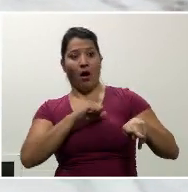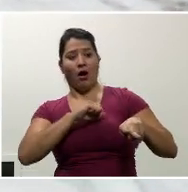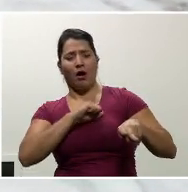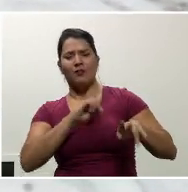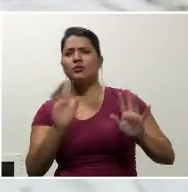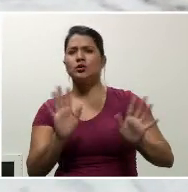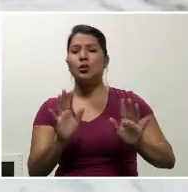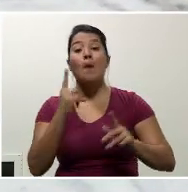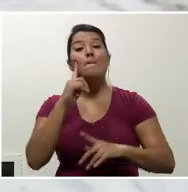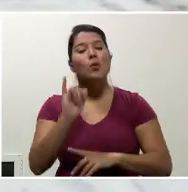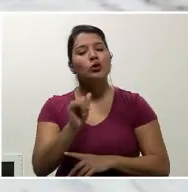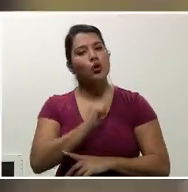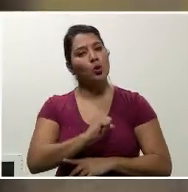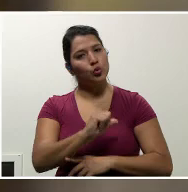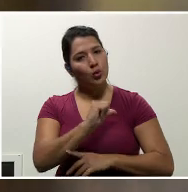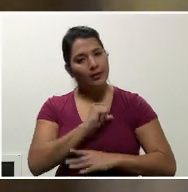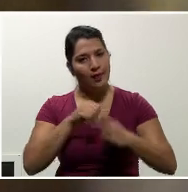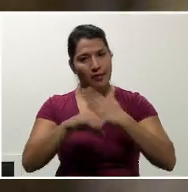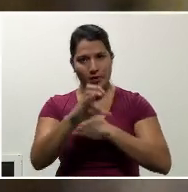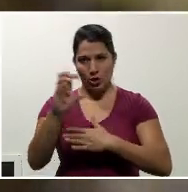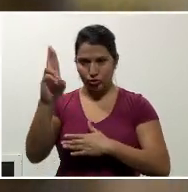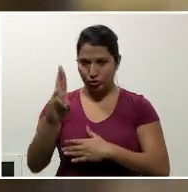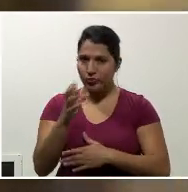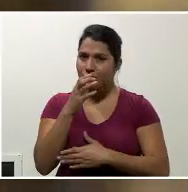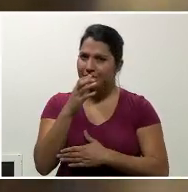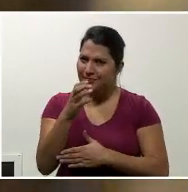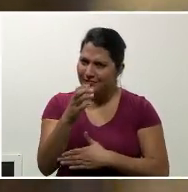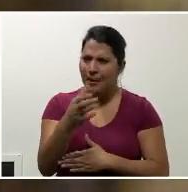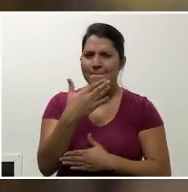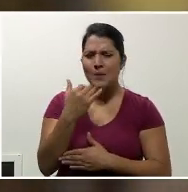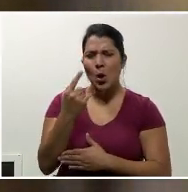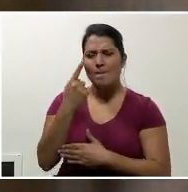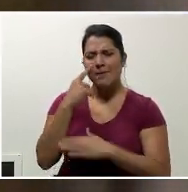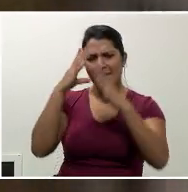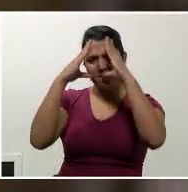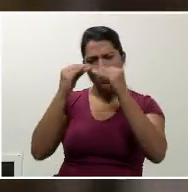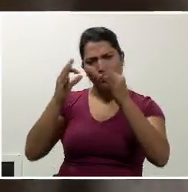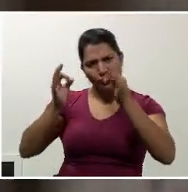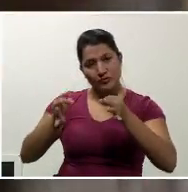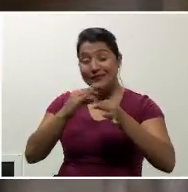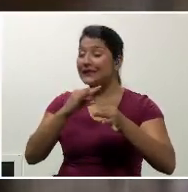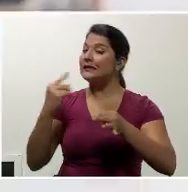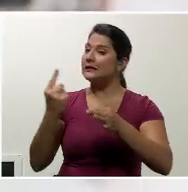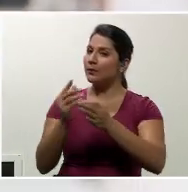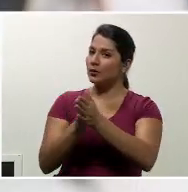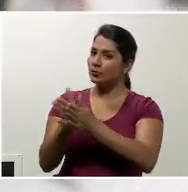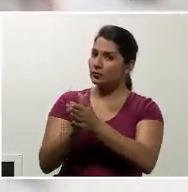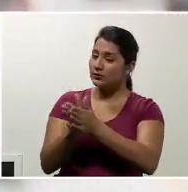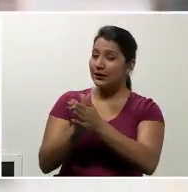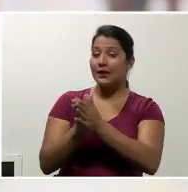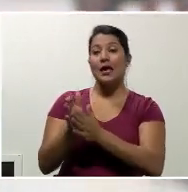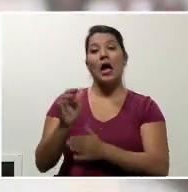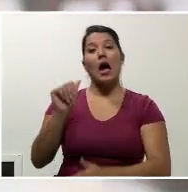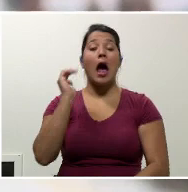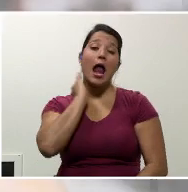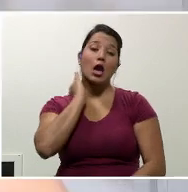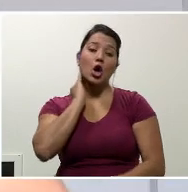las autoridades nacionales recomiendan seguir sitios oficiales e intensificar el lavado de manos y alcohol en gel.